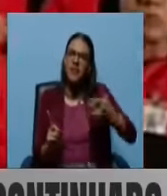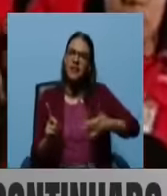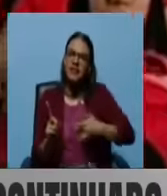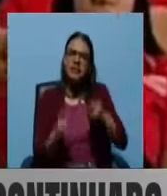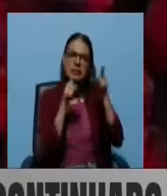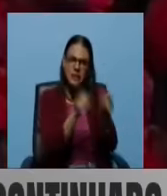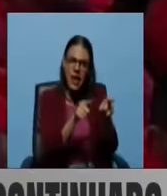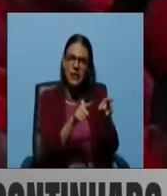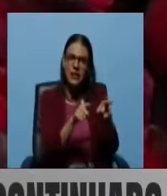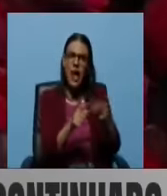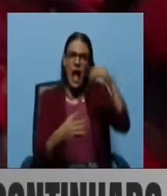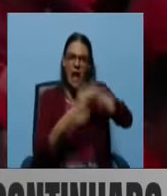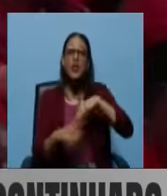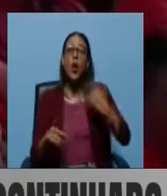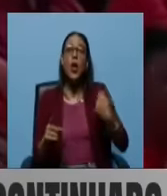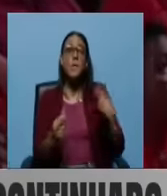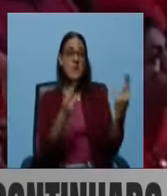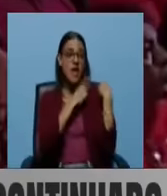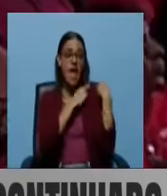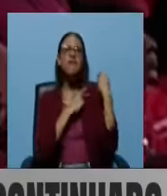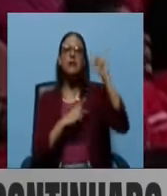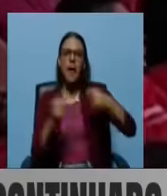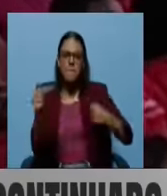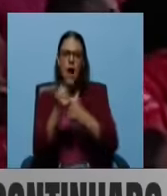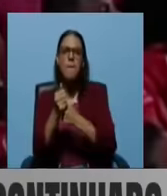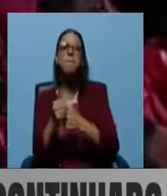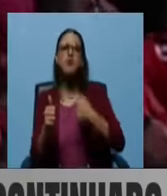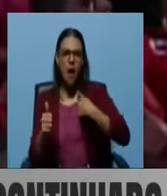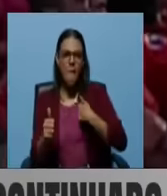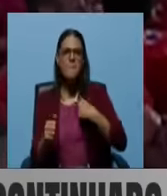debe sentir ese funcionario que sus jefes lo apoyan en todos los lugares de Venezuela.